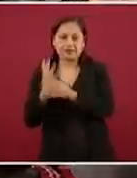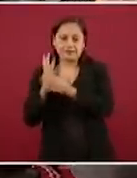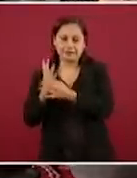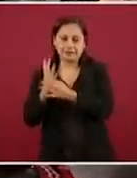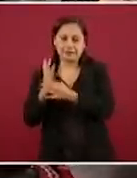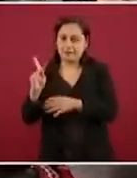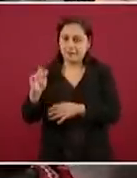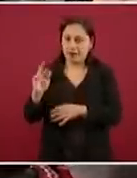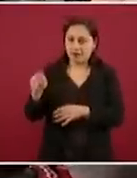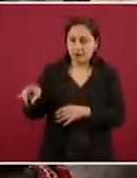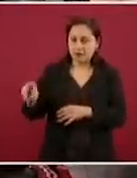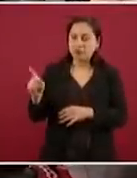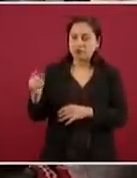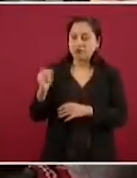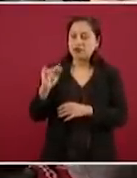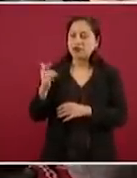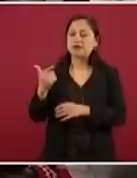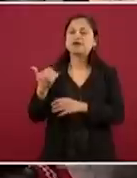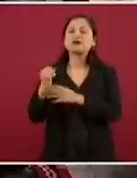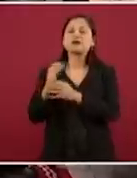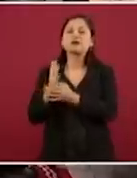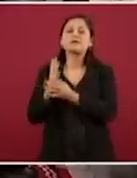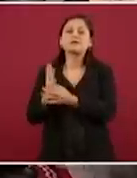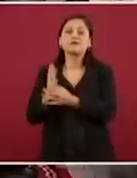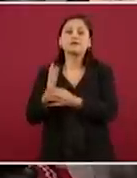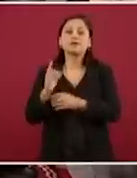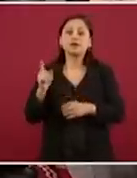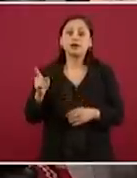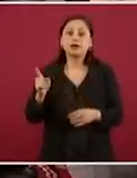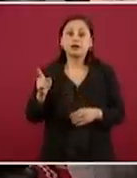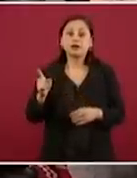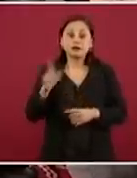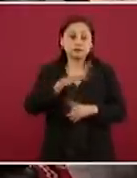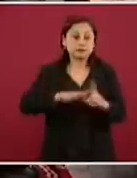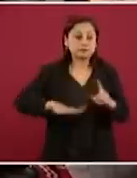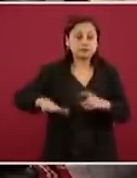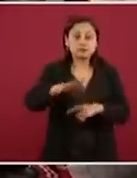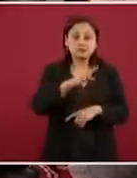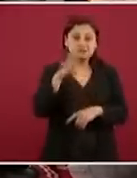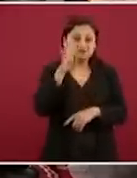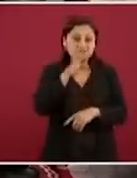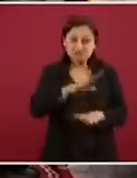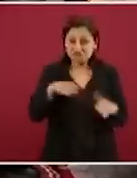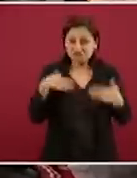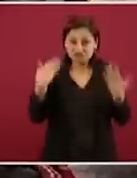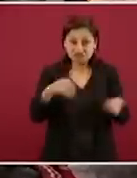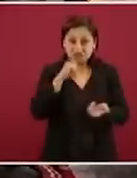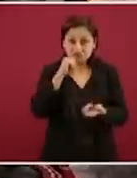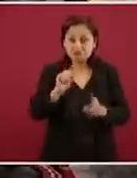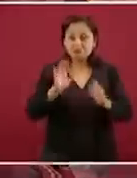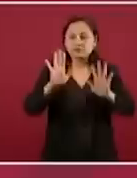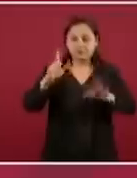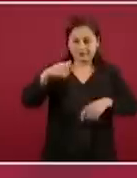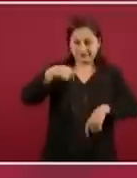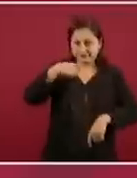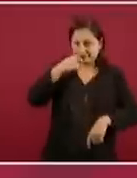Y que estaba muy, muy mala situación, y que le dije que le podía probar que aún con esa